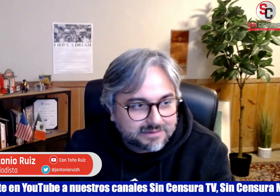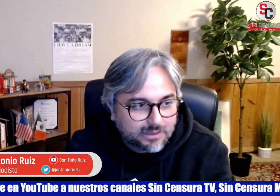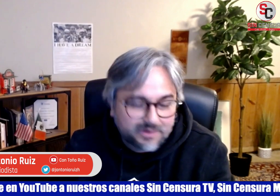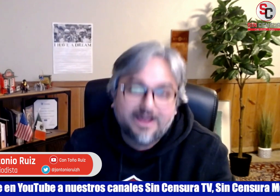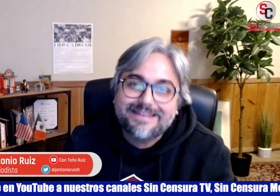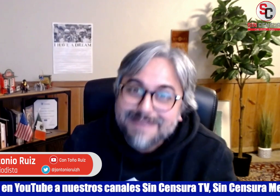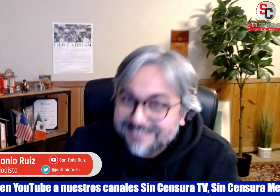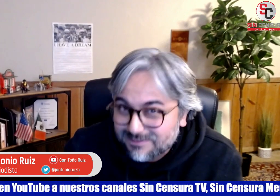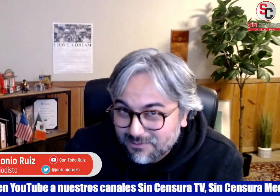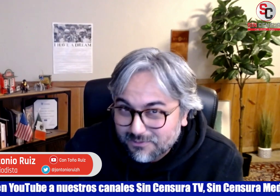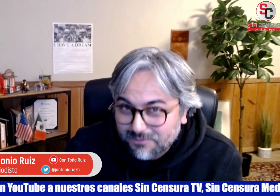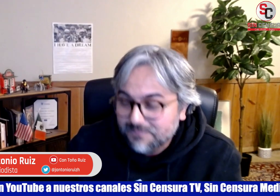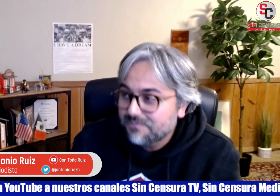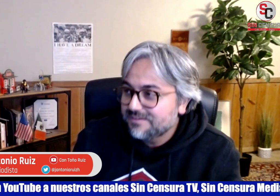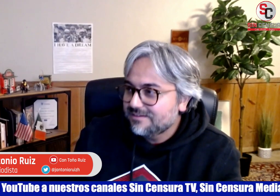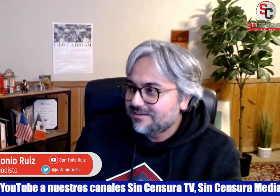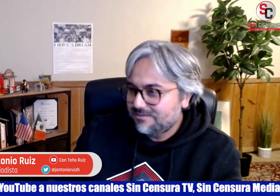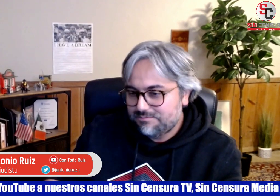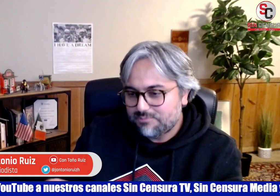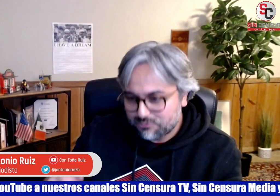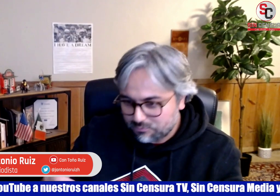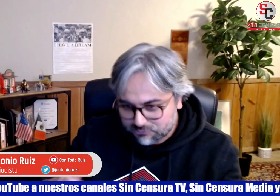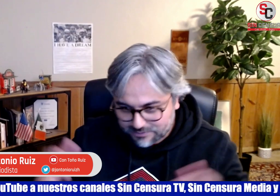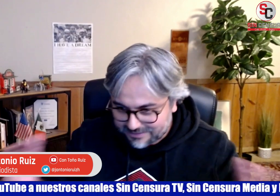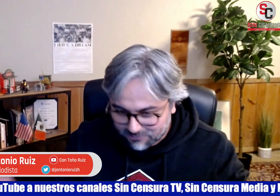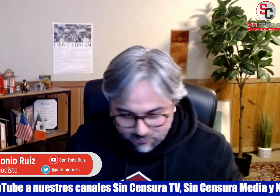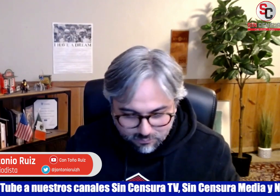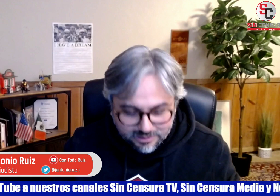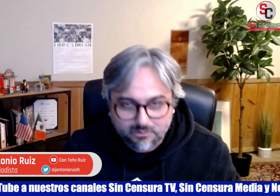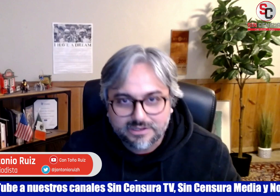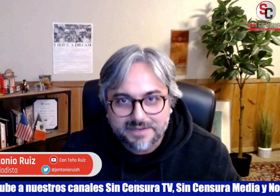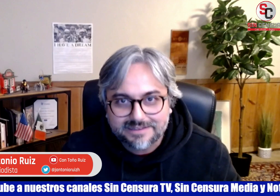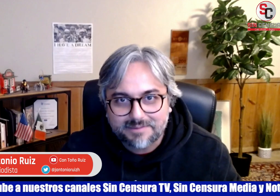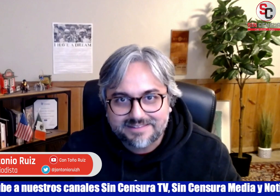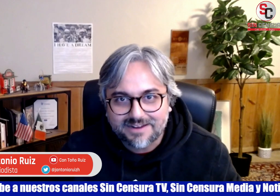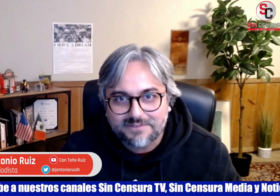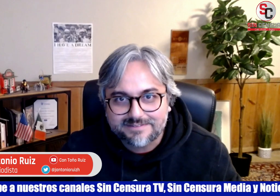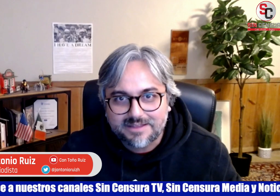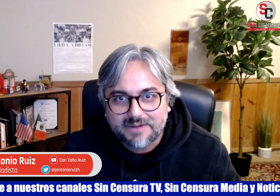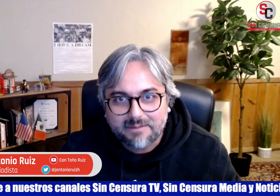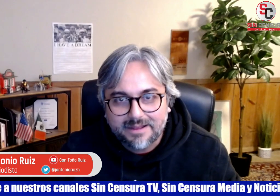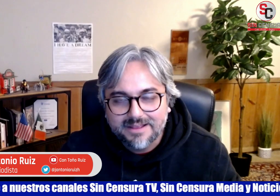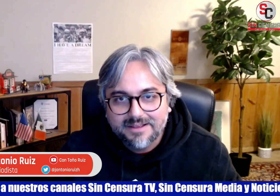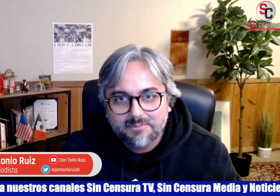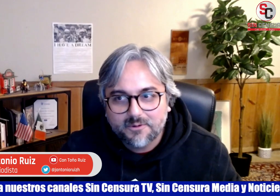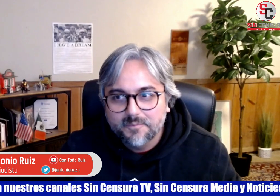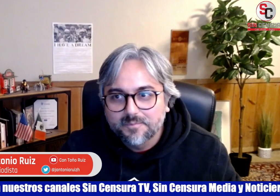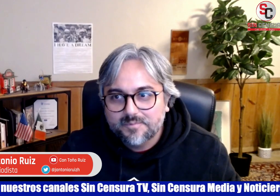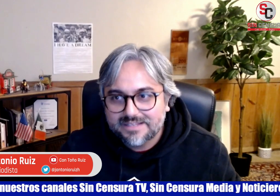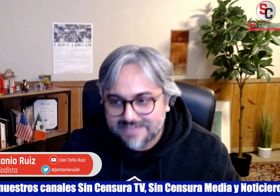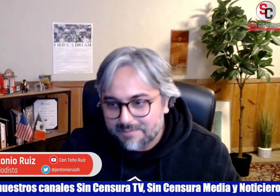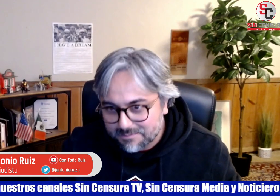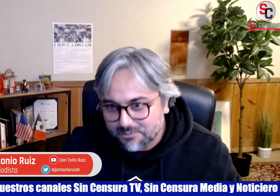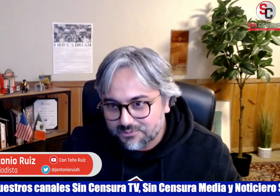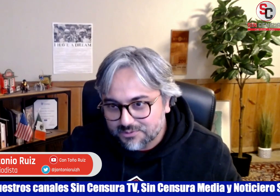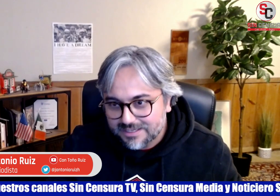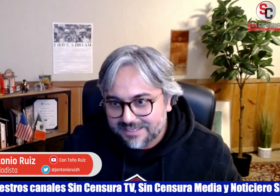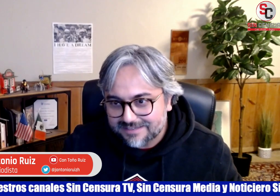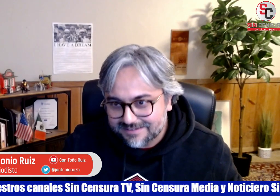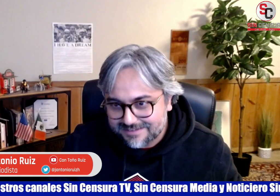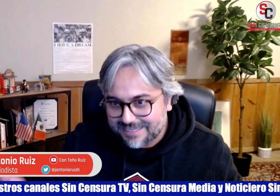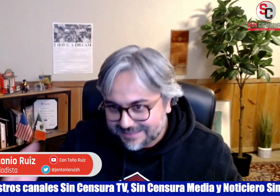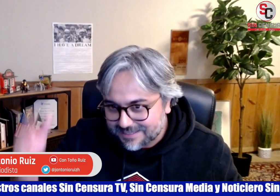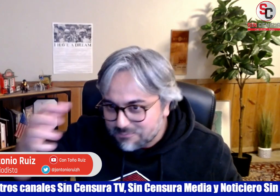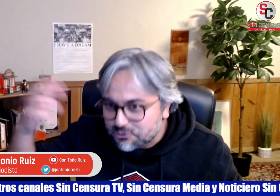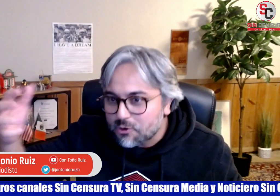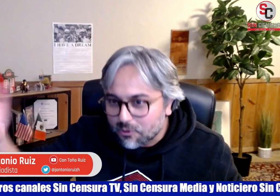televisión, un programa taurino, además de todo, ¿no? Por supuesto que aquí nos oponemos abiertamente a la fiesta brava, pero sabemos